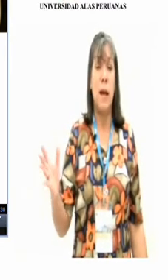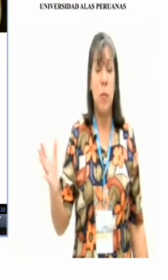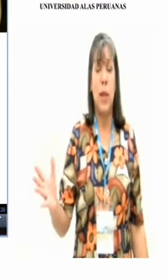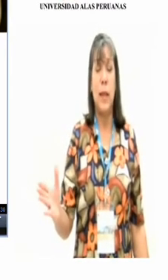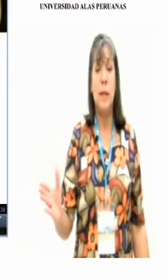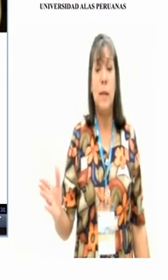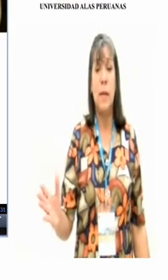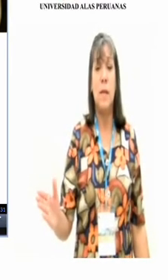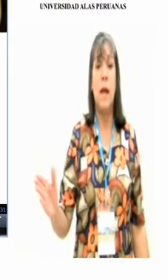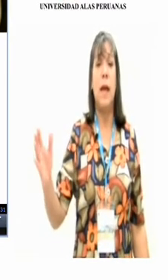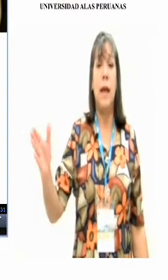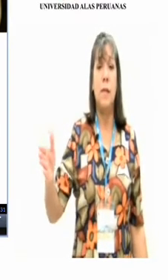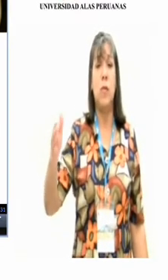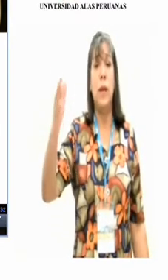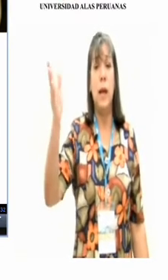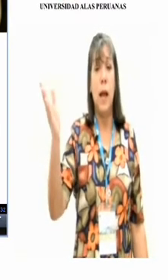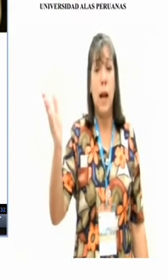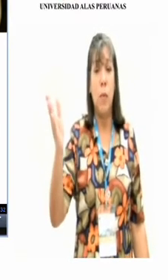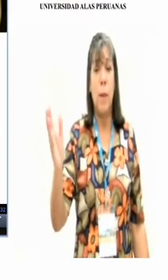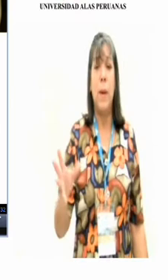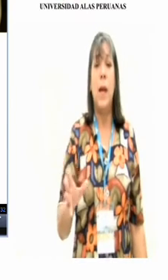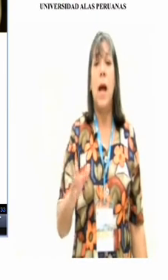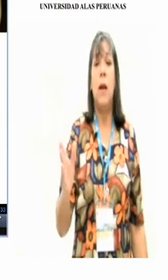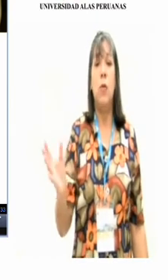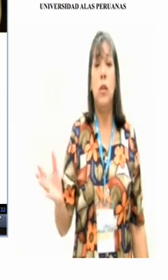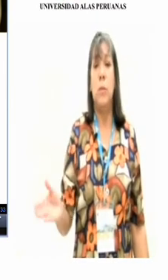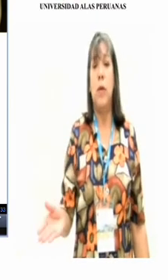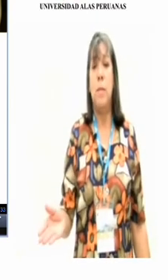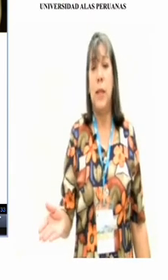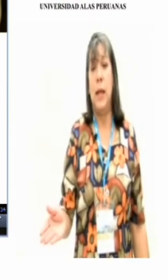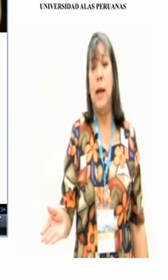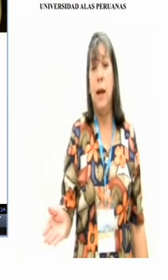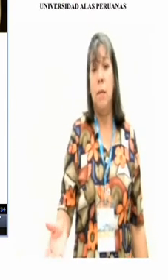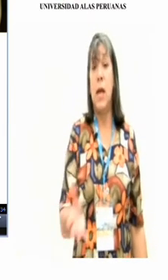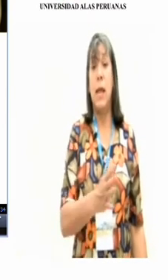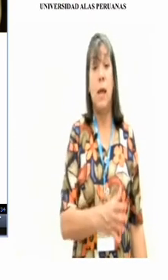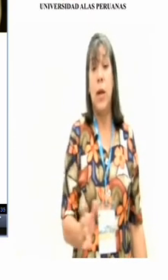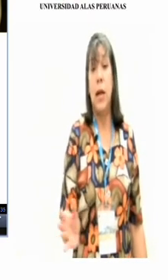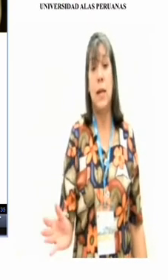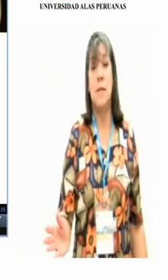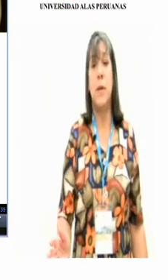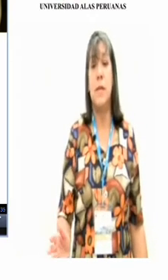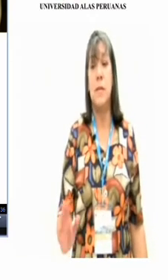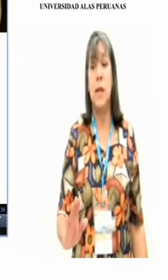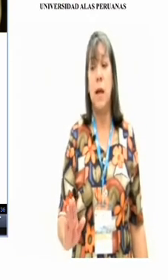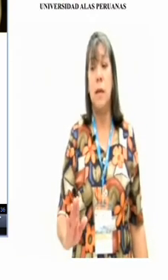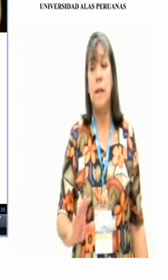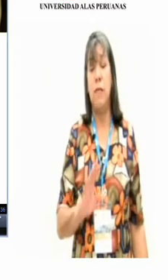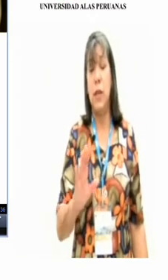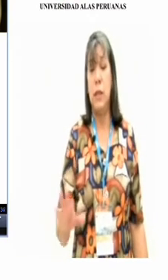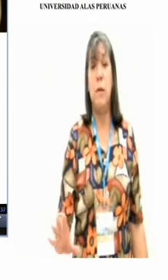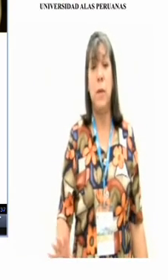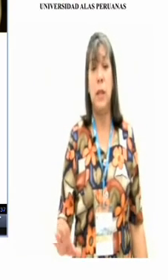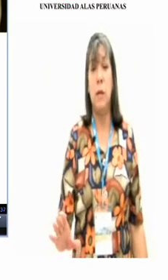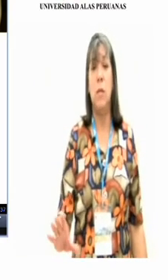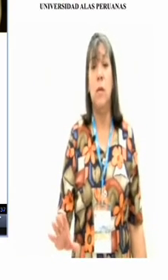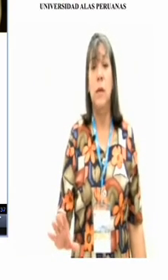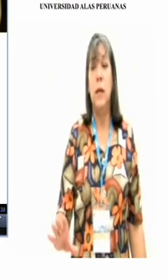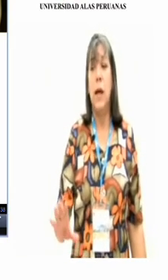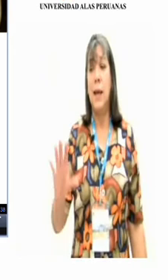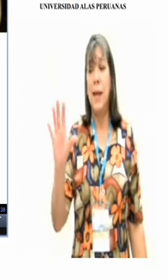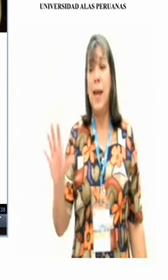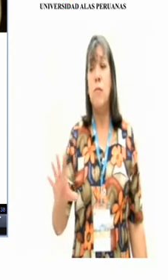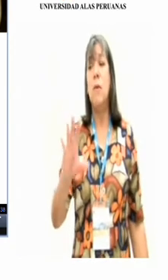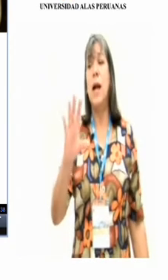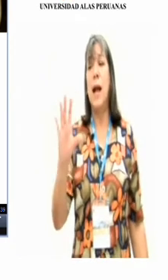a la modalidad a distancia es subir a la web algún tipo de material que ha dado en la clase presencial. Definitivamente